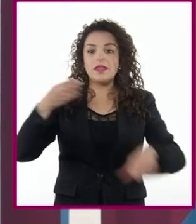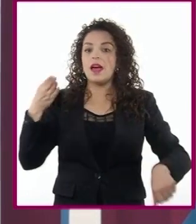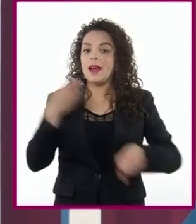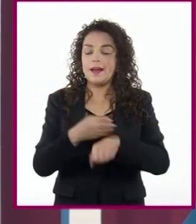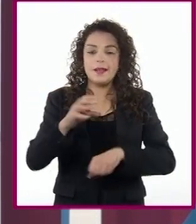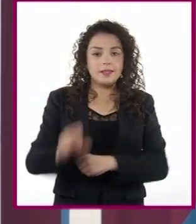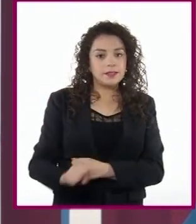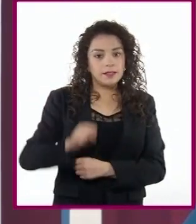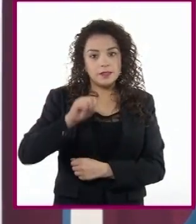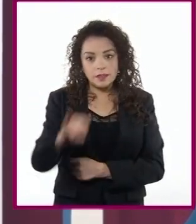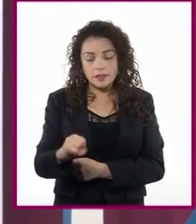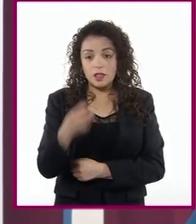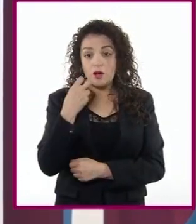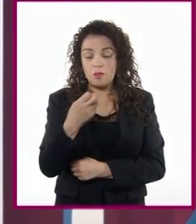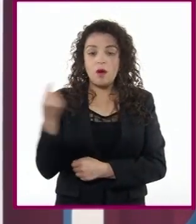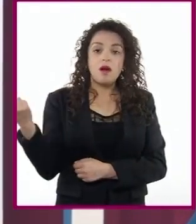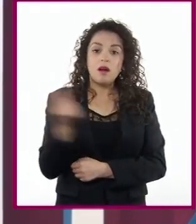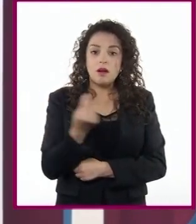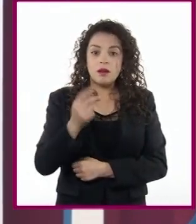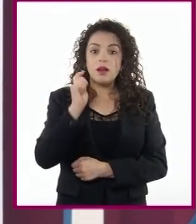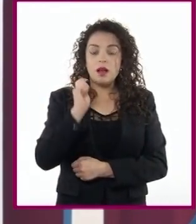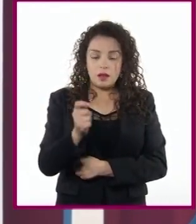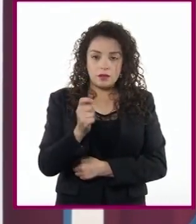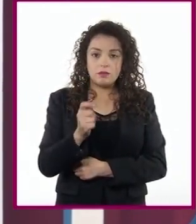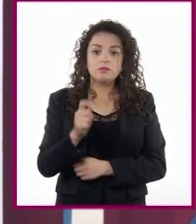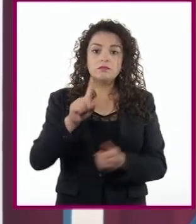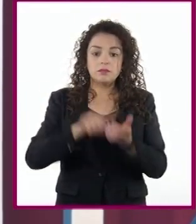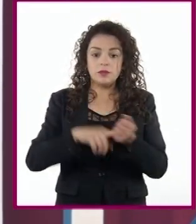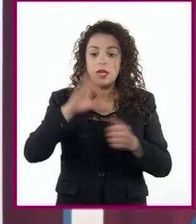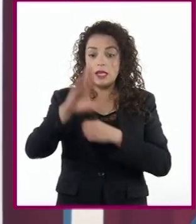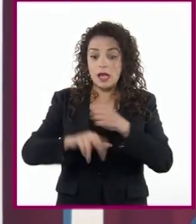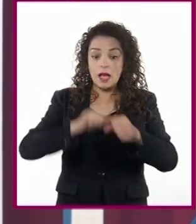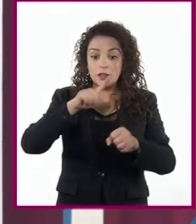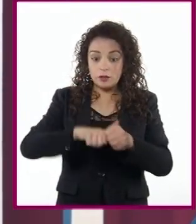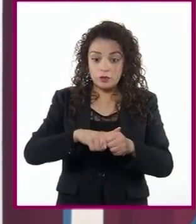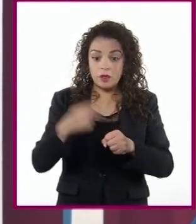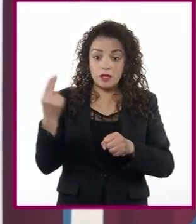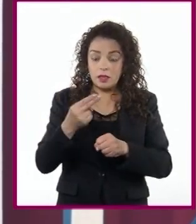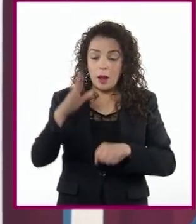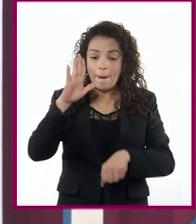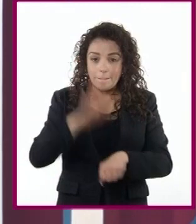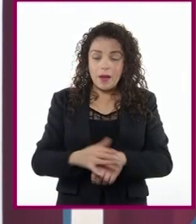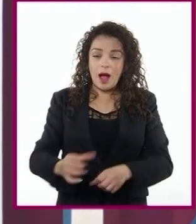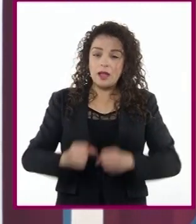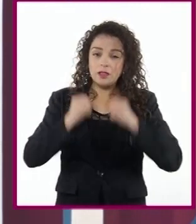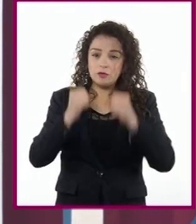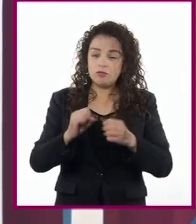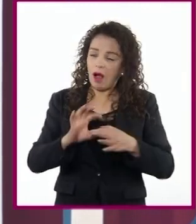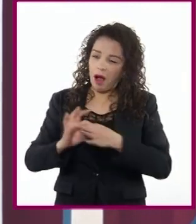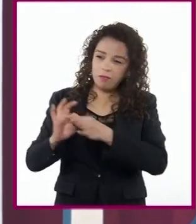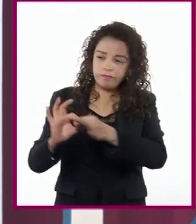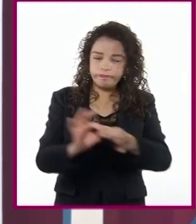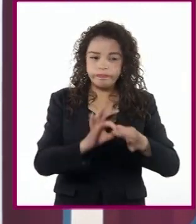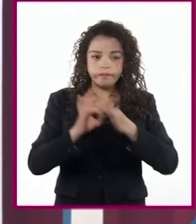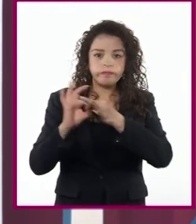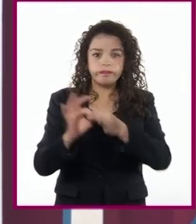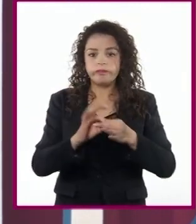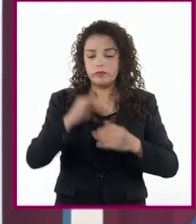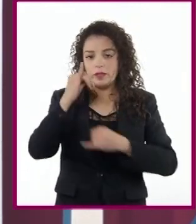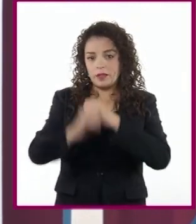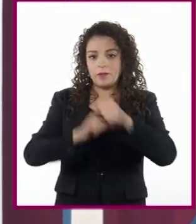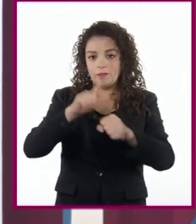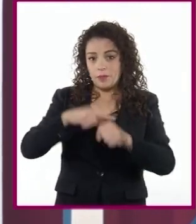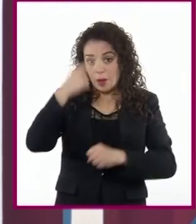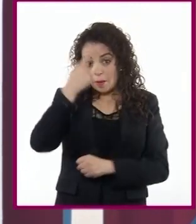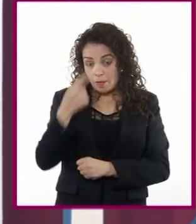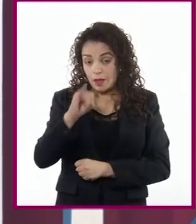fin, hay que adoptar medidas en el plano nacional e intensificar la cooperación internacional para asegurar que sean efectivamente